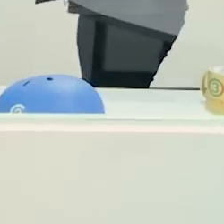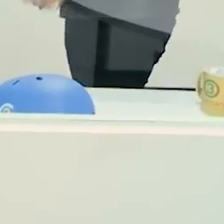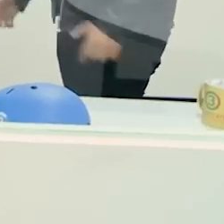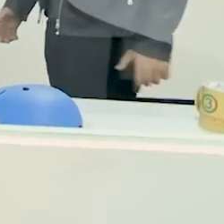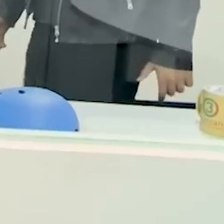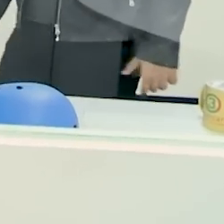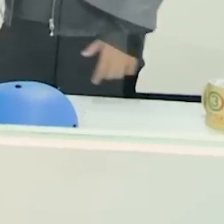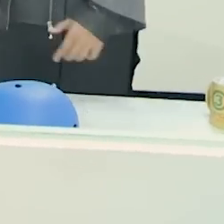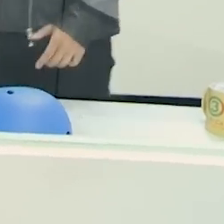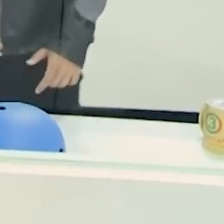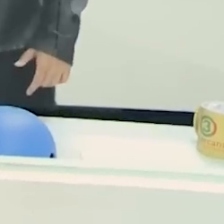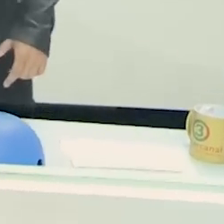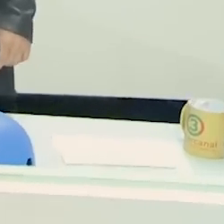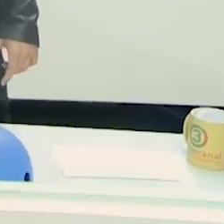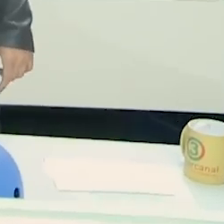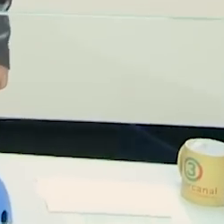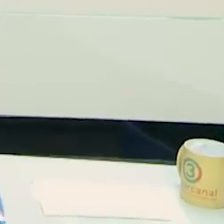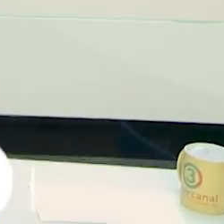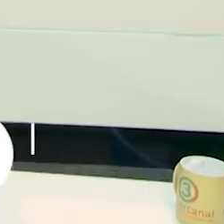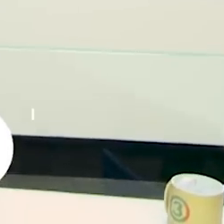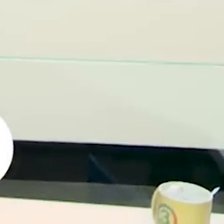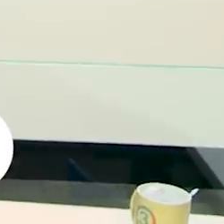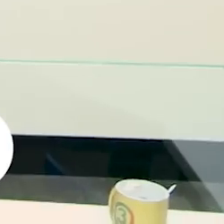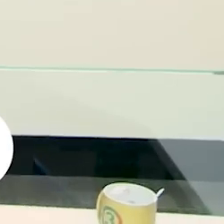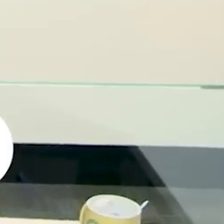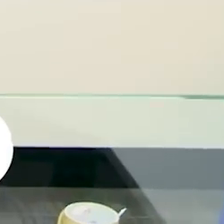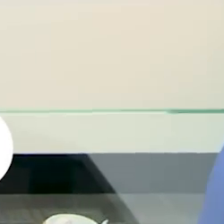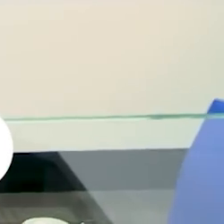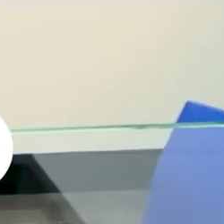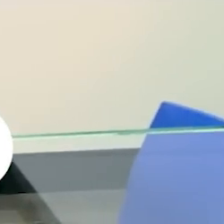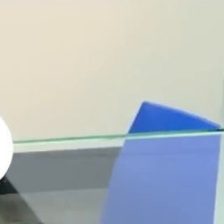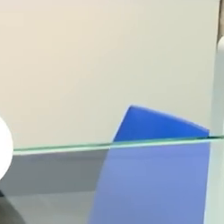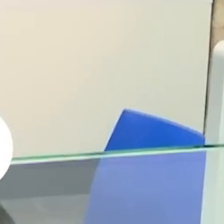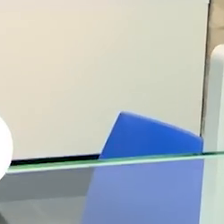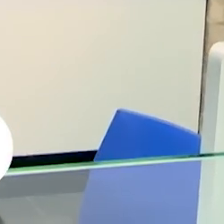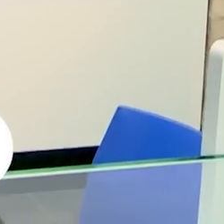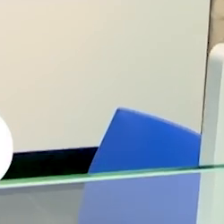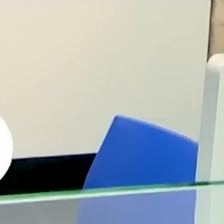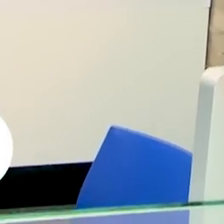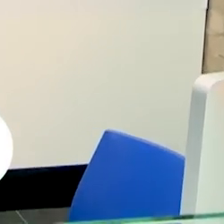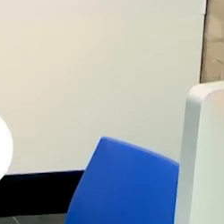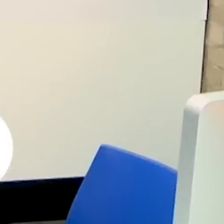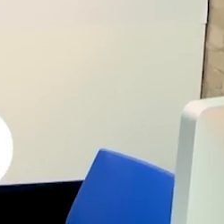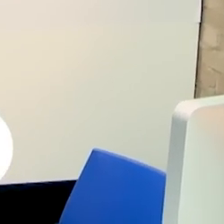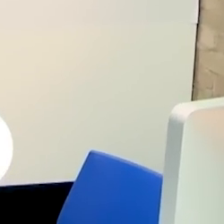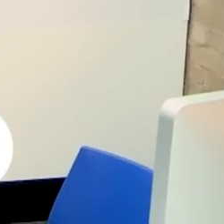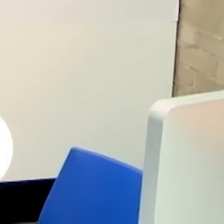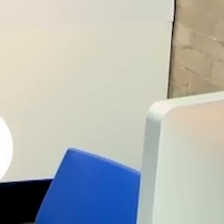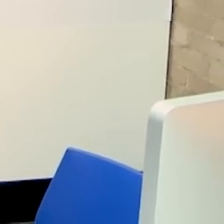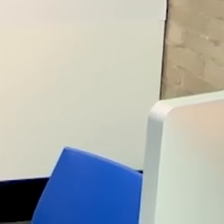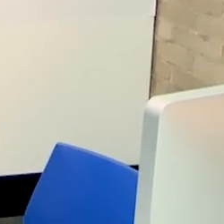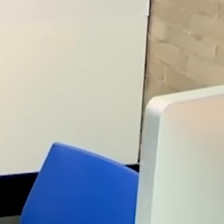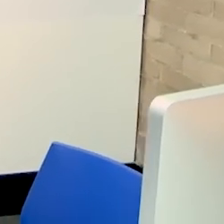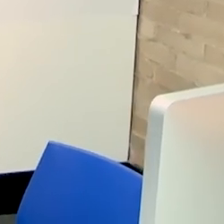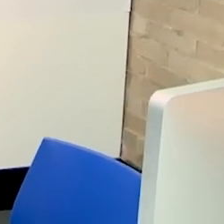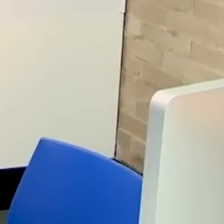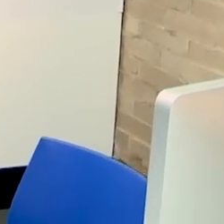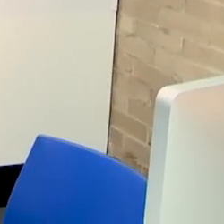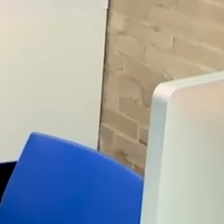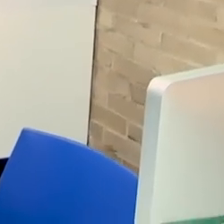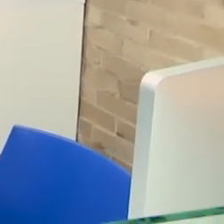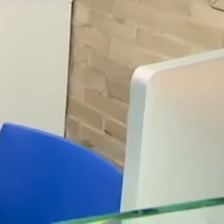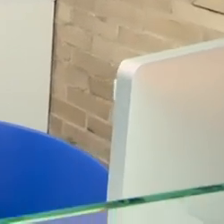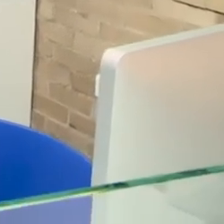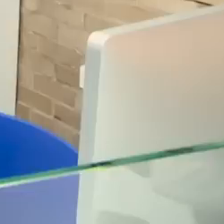información de nuestra agenda alternativa. Y recuerden suscribirse a nuestro canal de YouTube para recibir todas las notificaciones de nuestros